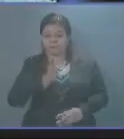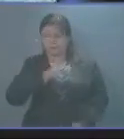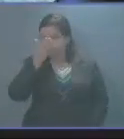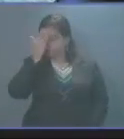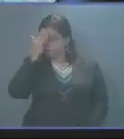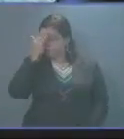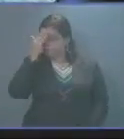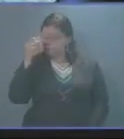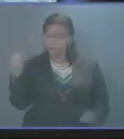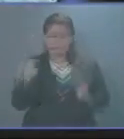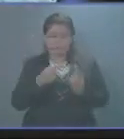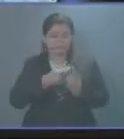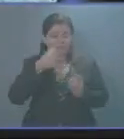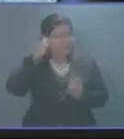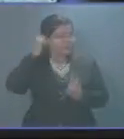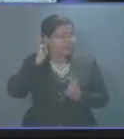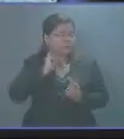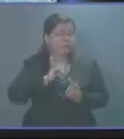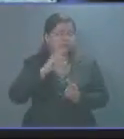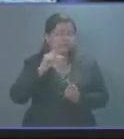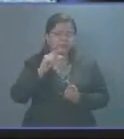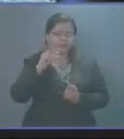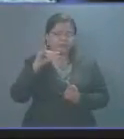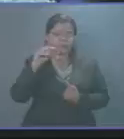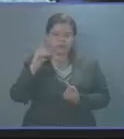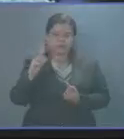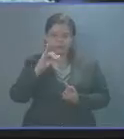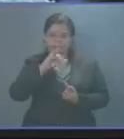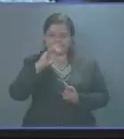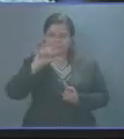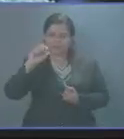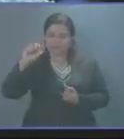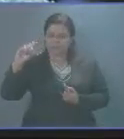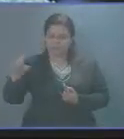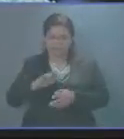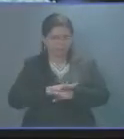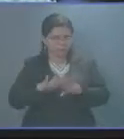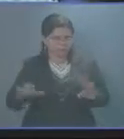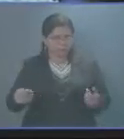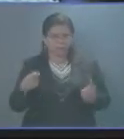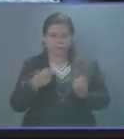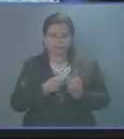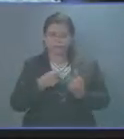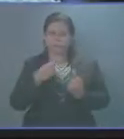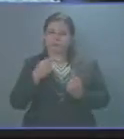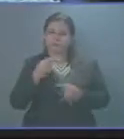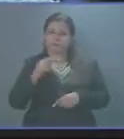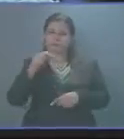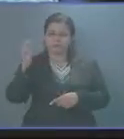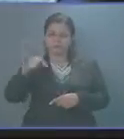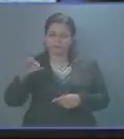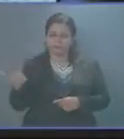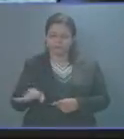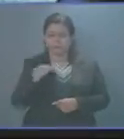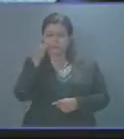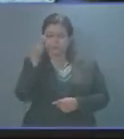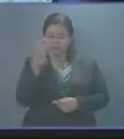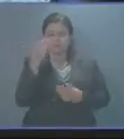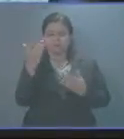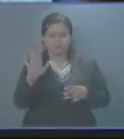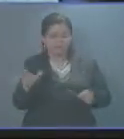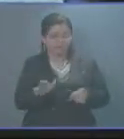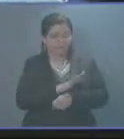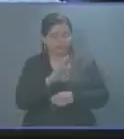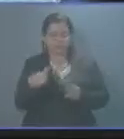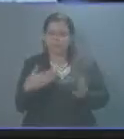a que el señor David Iso culmina su periodo como embajador de la República Francesa y cumple todos